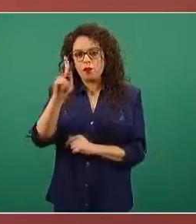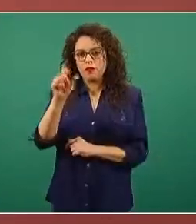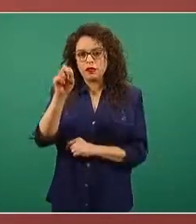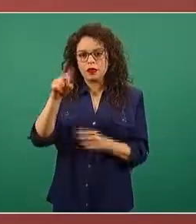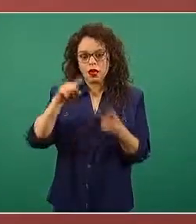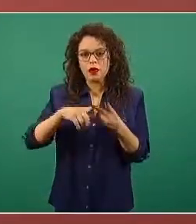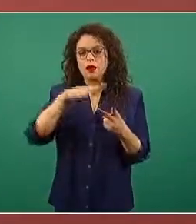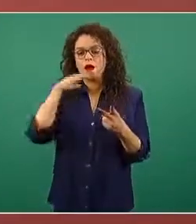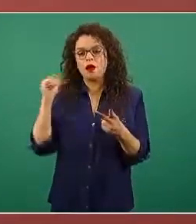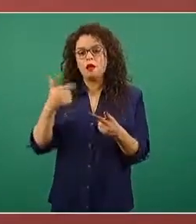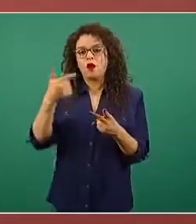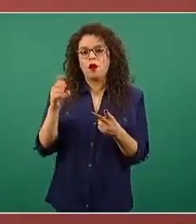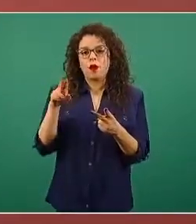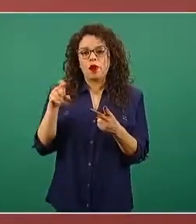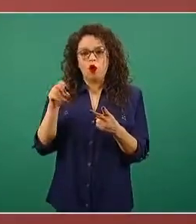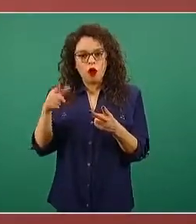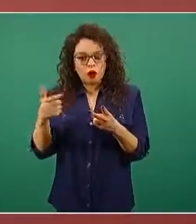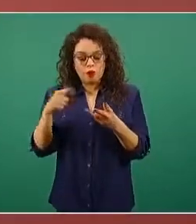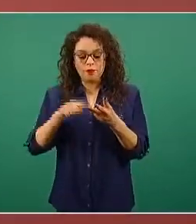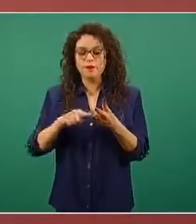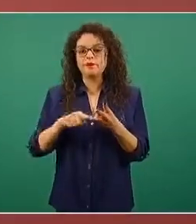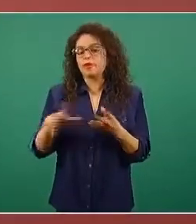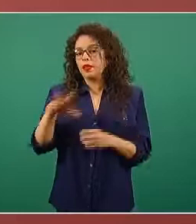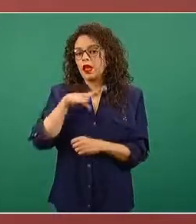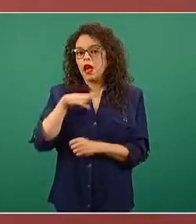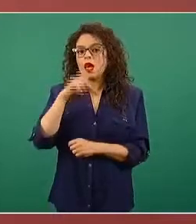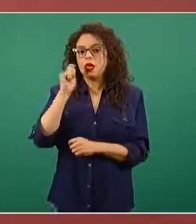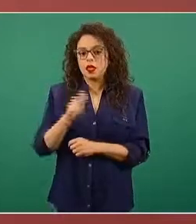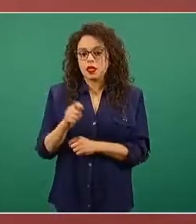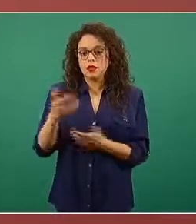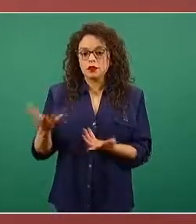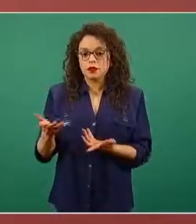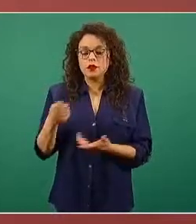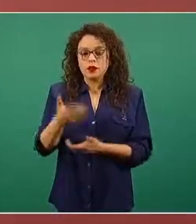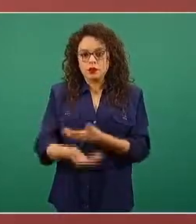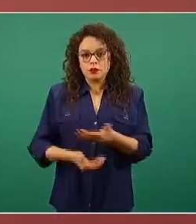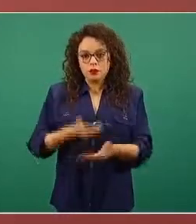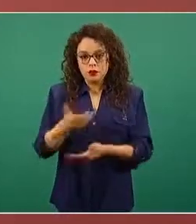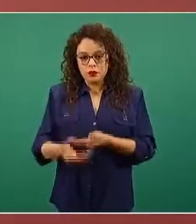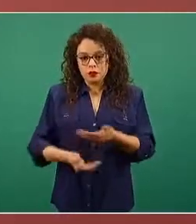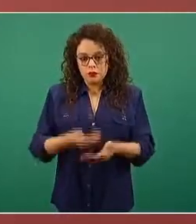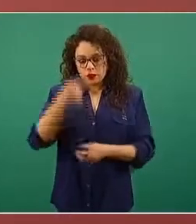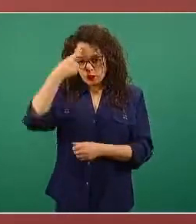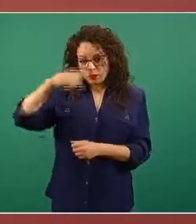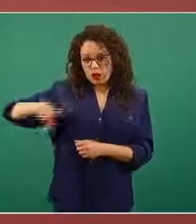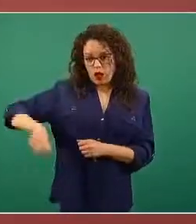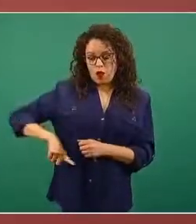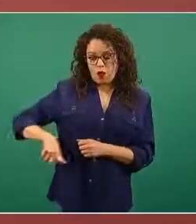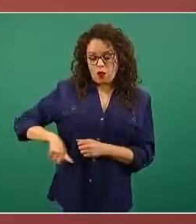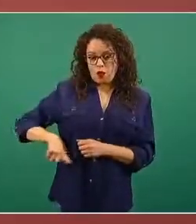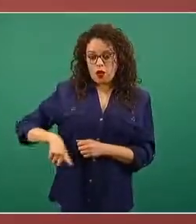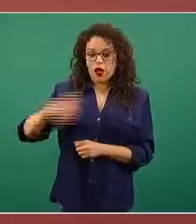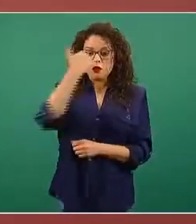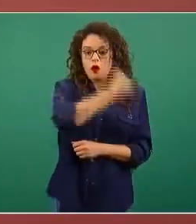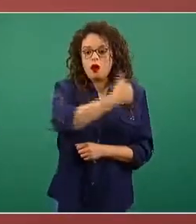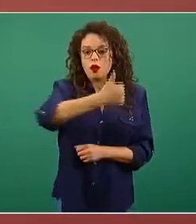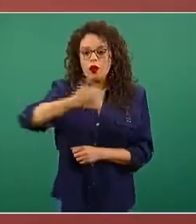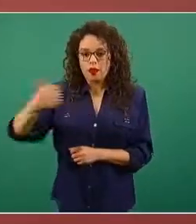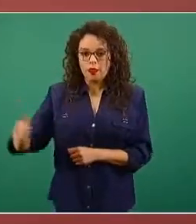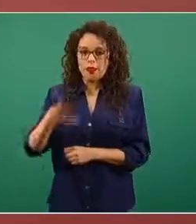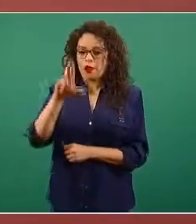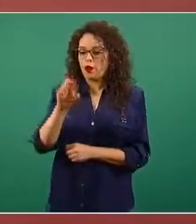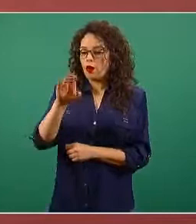de Alemania, adquirió también algunas funciones al servicio del gobierno, de sus gobiernos: Robert Koch